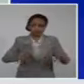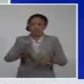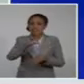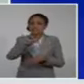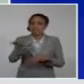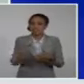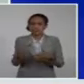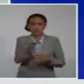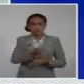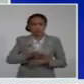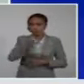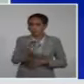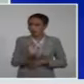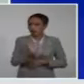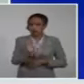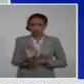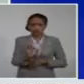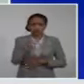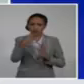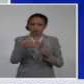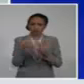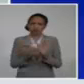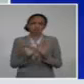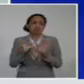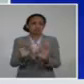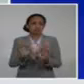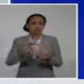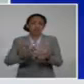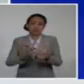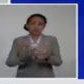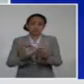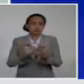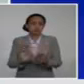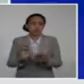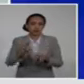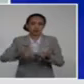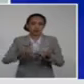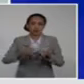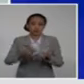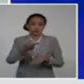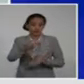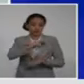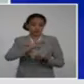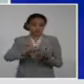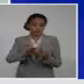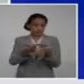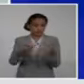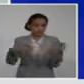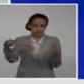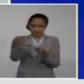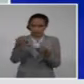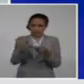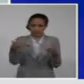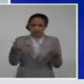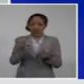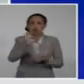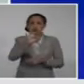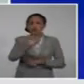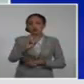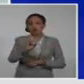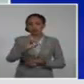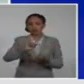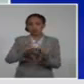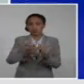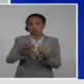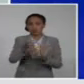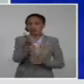municipios, como ha sido característico. Ayer Arroyo Naranjo con la cifra más elevada, 80, 10 de